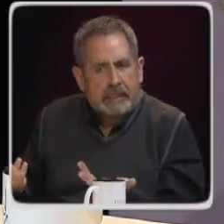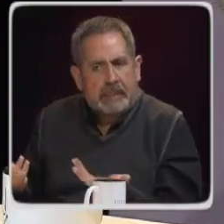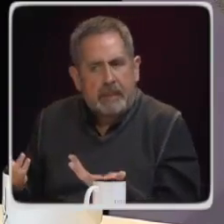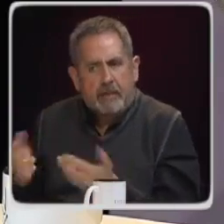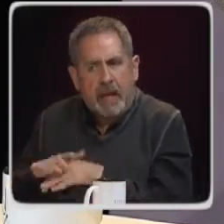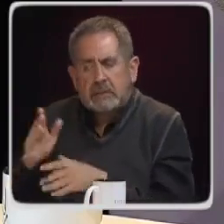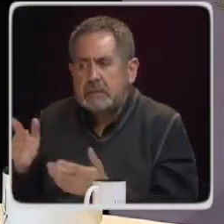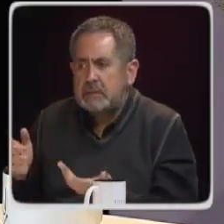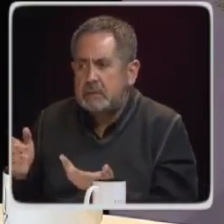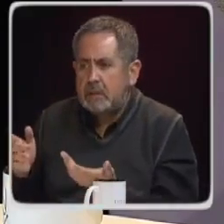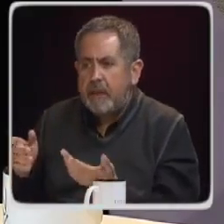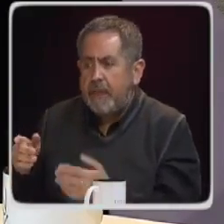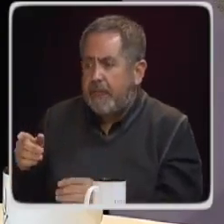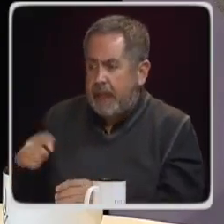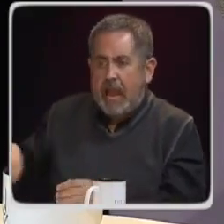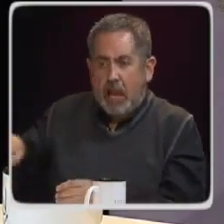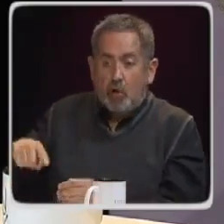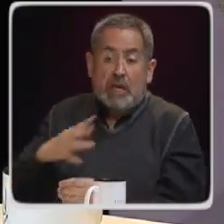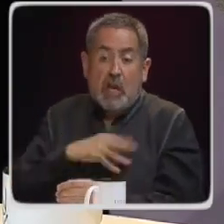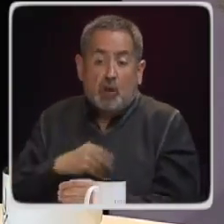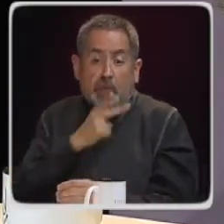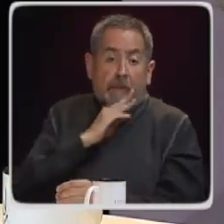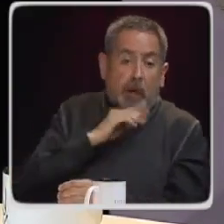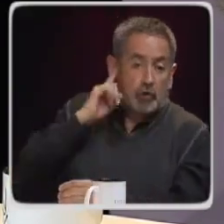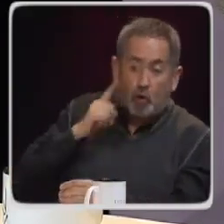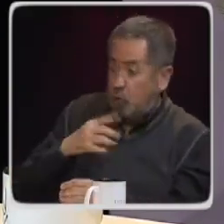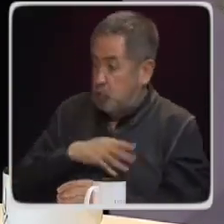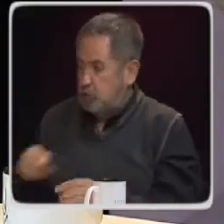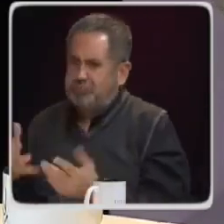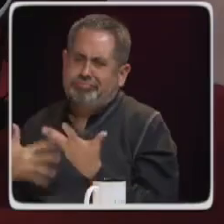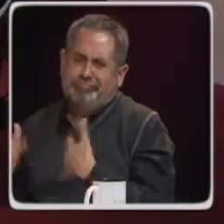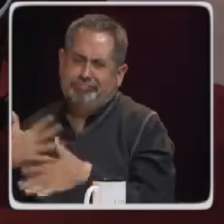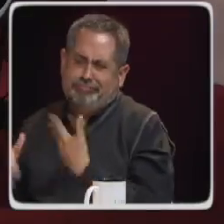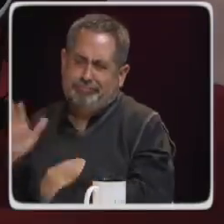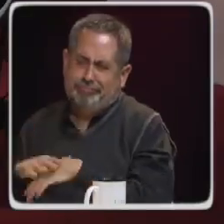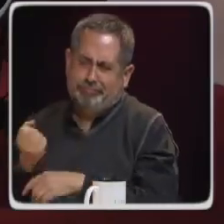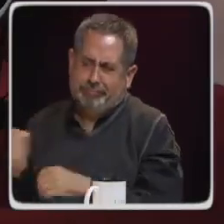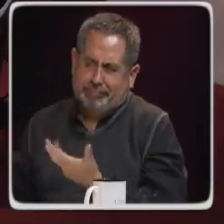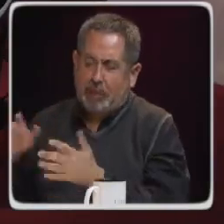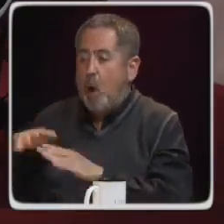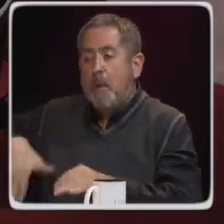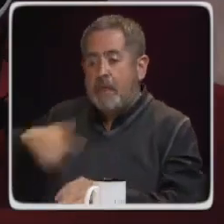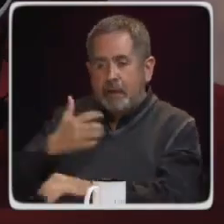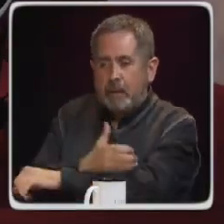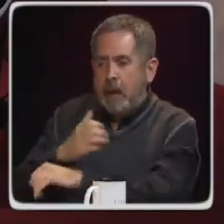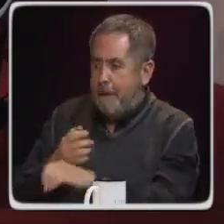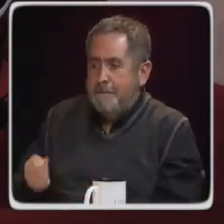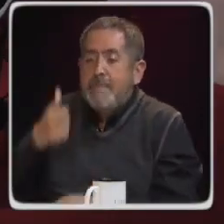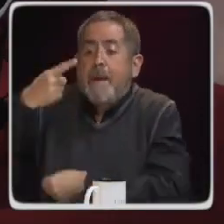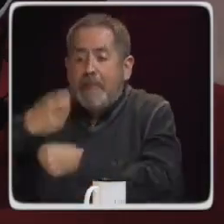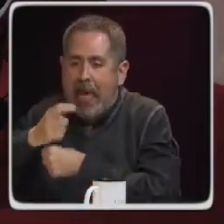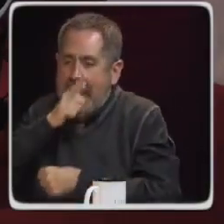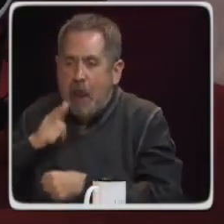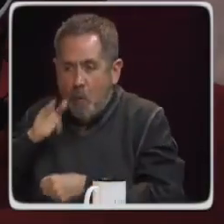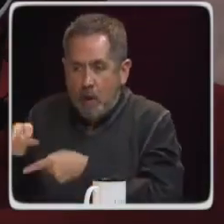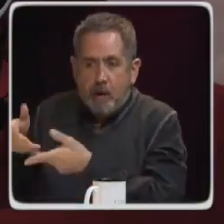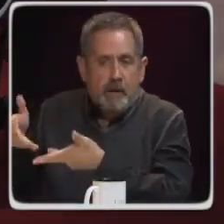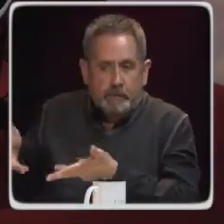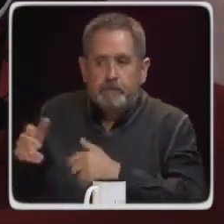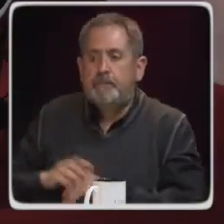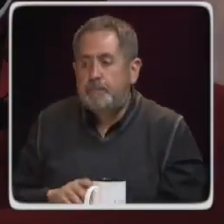tema del que se respeten los derechos va más allá de la transferencia de recursos. ¿Por qué?